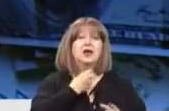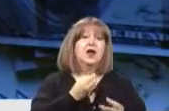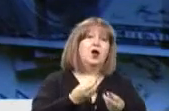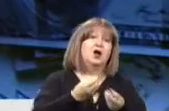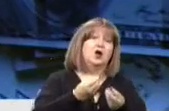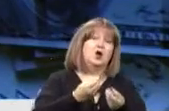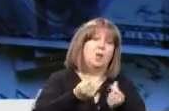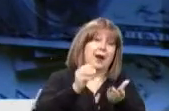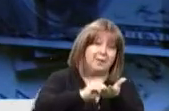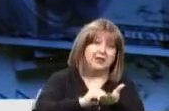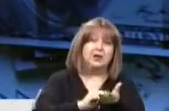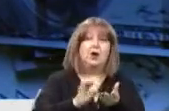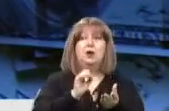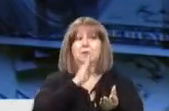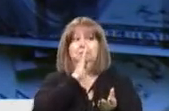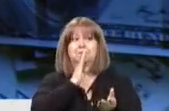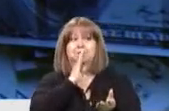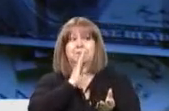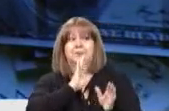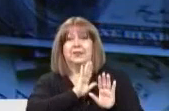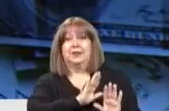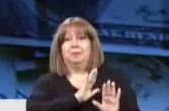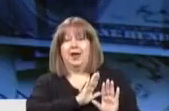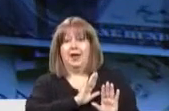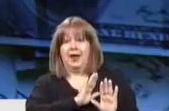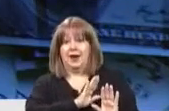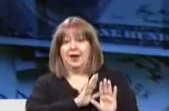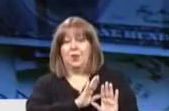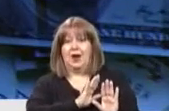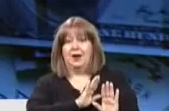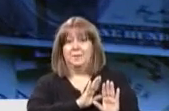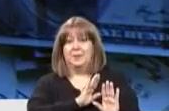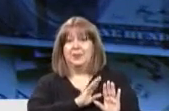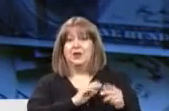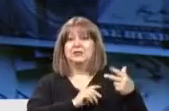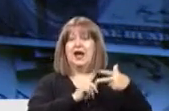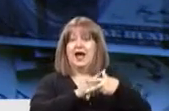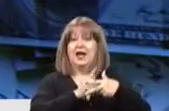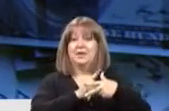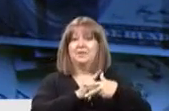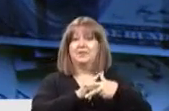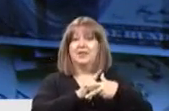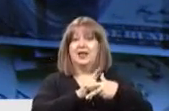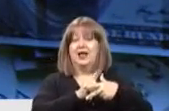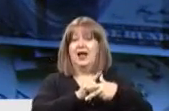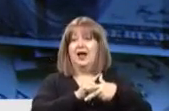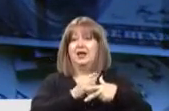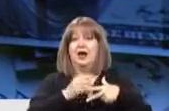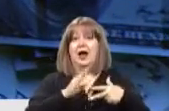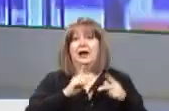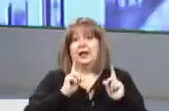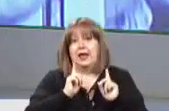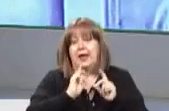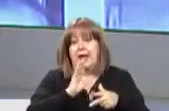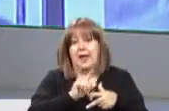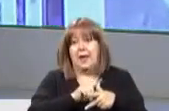¿O te da ganas de esperar y respetar tu primer objetivo de inversión? Entonces ahí tenés, es conservador, agresivo o moderado. ¿Por